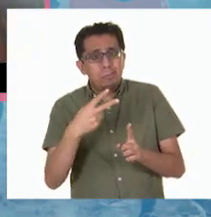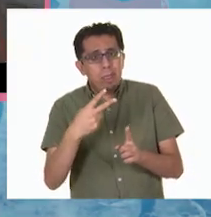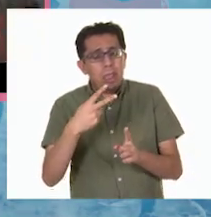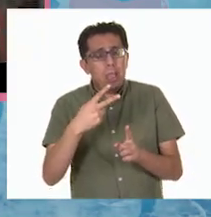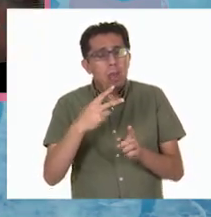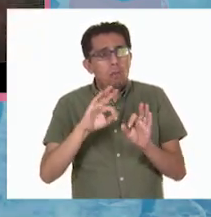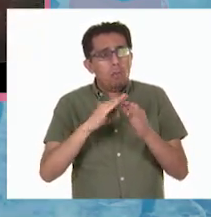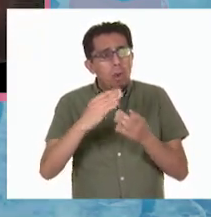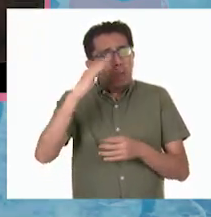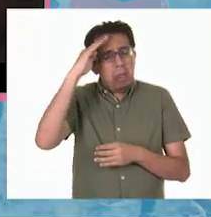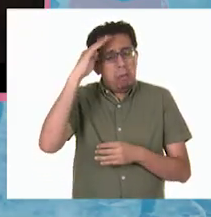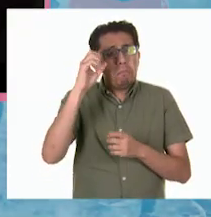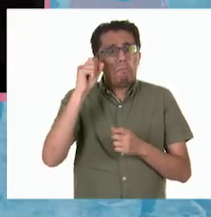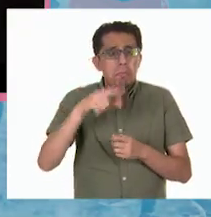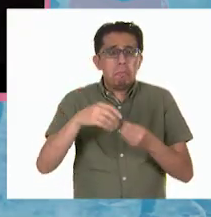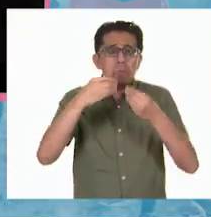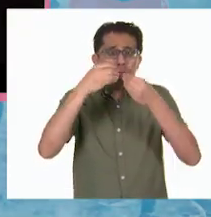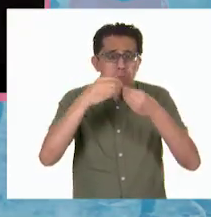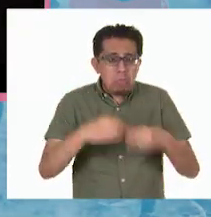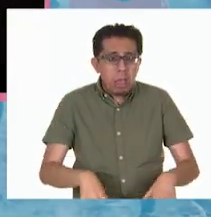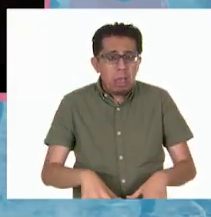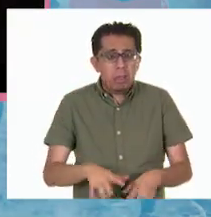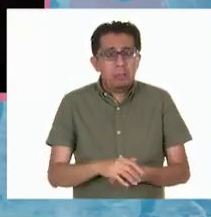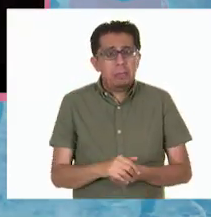a la tumba con ellos.